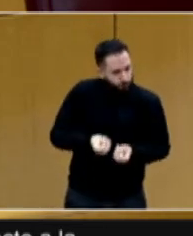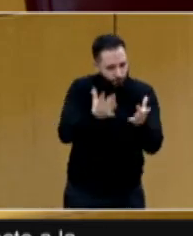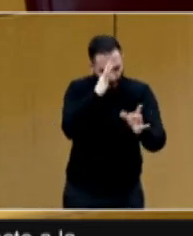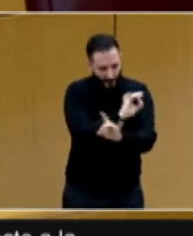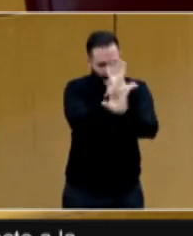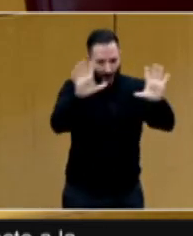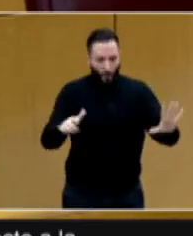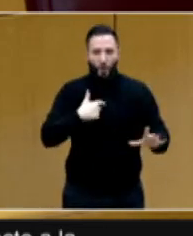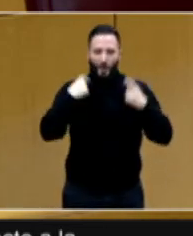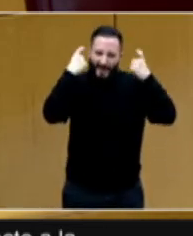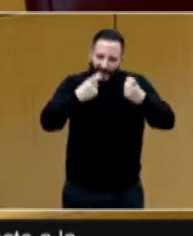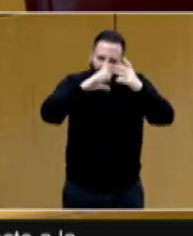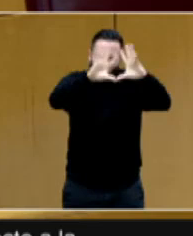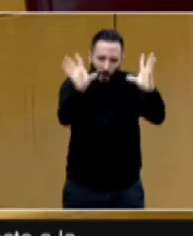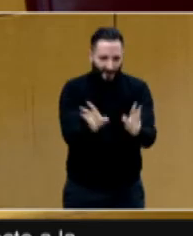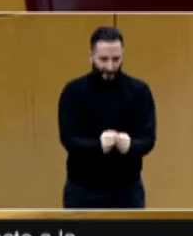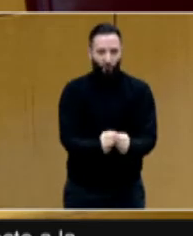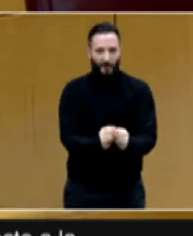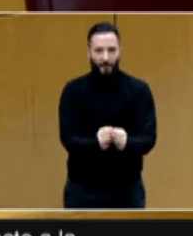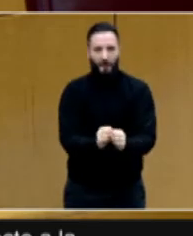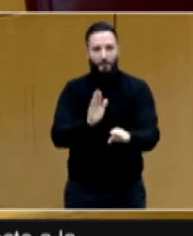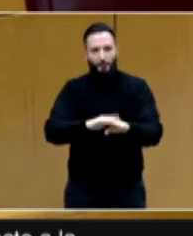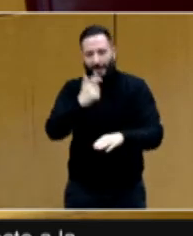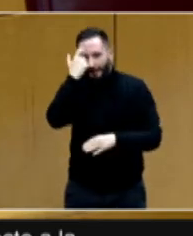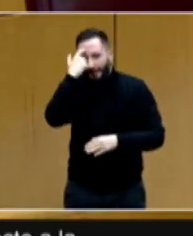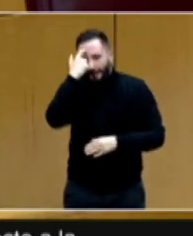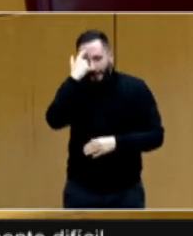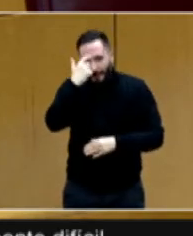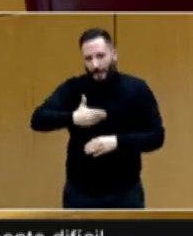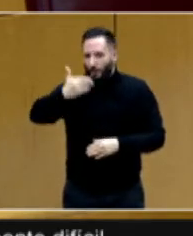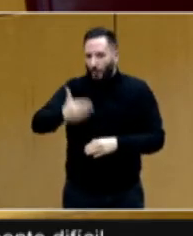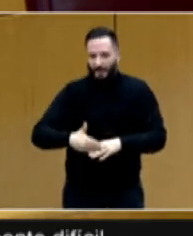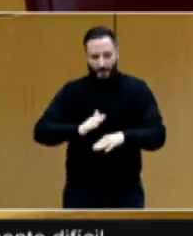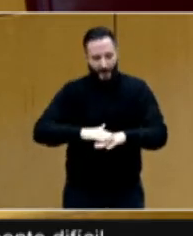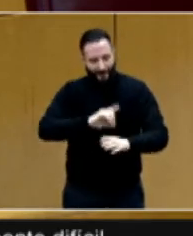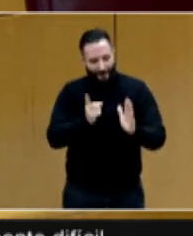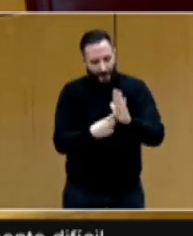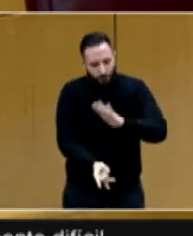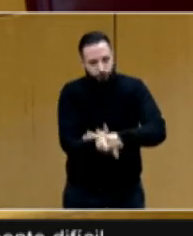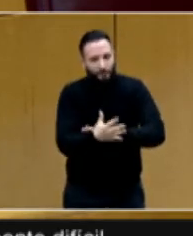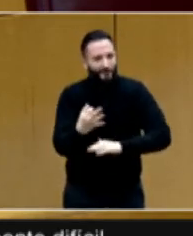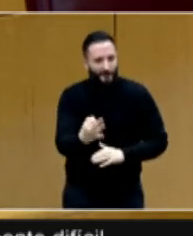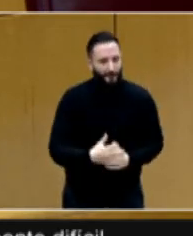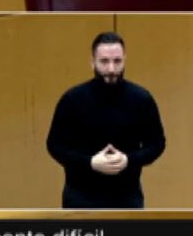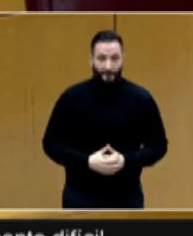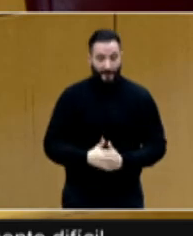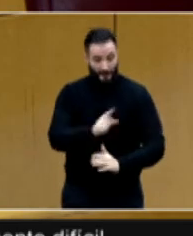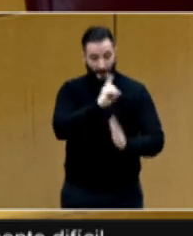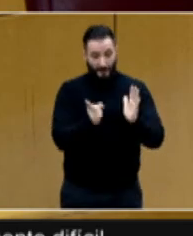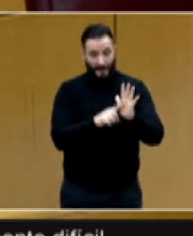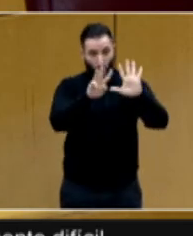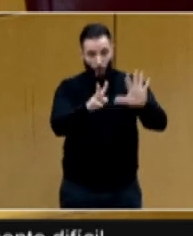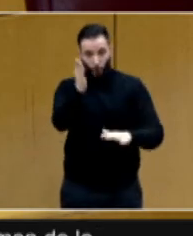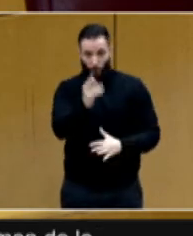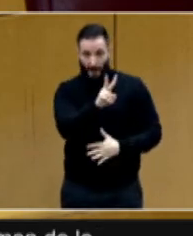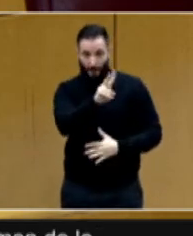así voy a intentar hacer un breve resumen de lo que creo que es esencial para esta ley con esta ley tan importante la ley 821